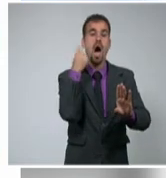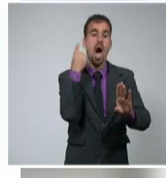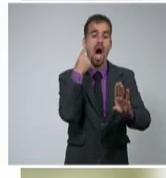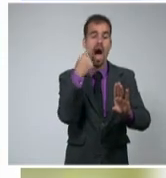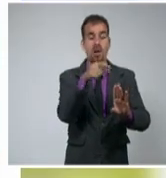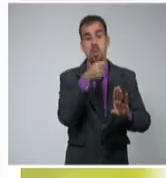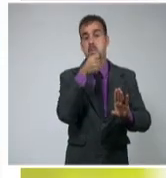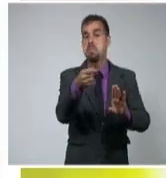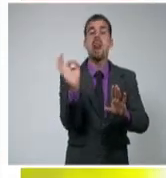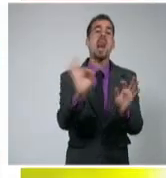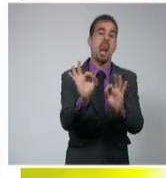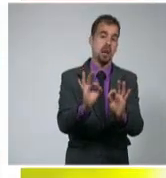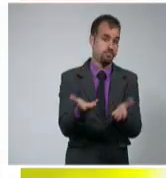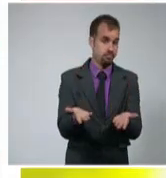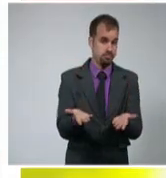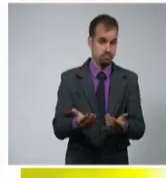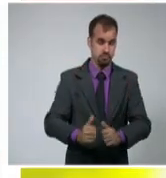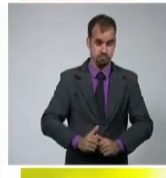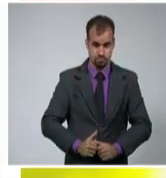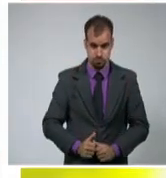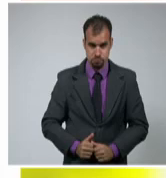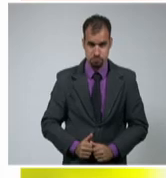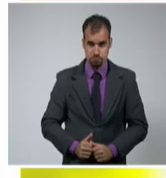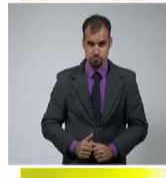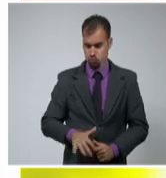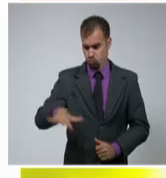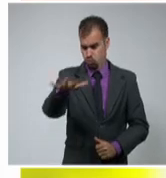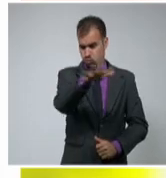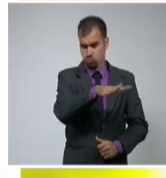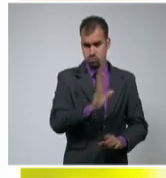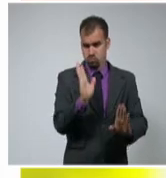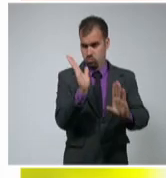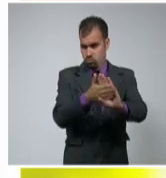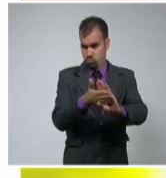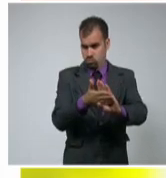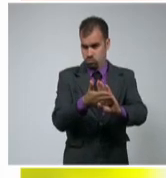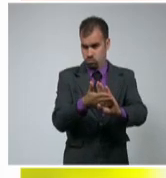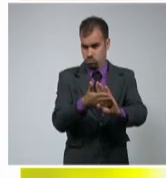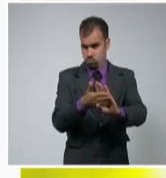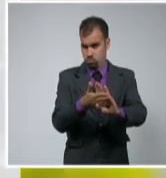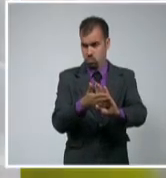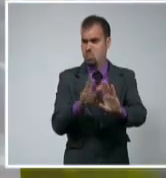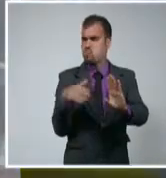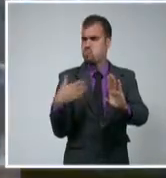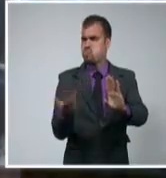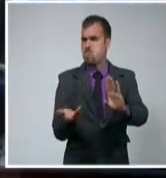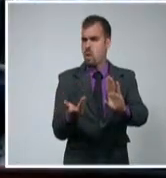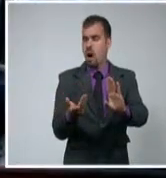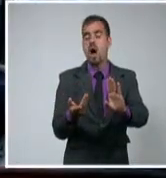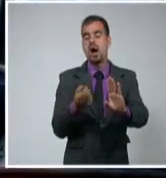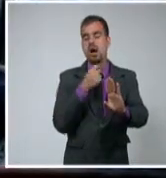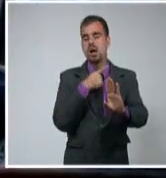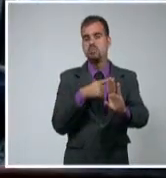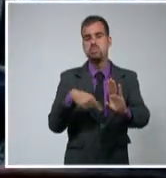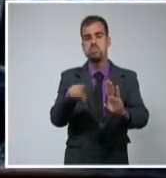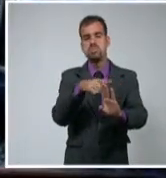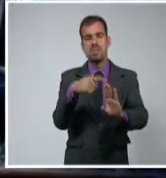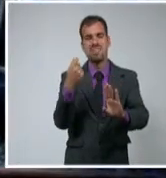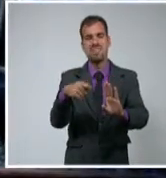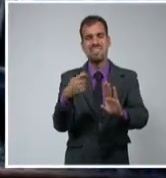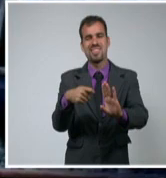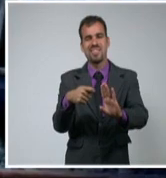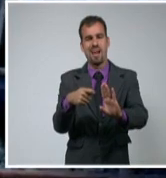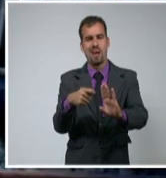de libertad. En todos los casos se impusieron las sanciones accesorias consistentes en prohibición de los derechos públicos y